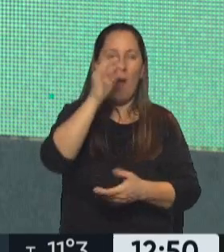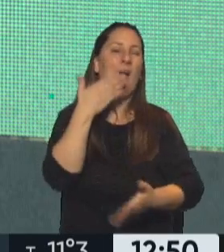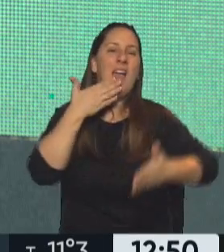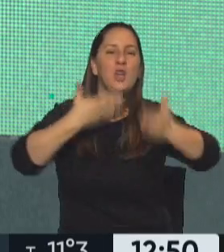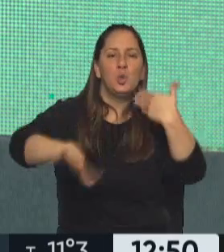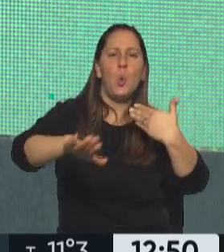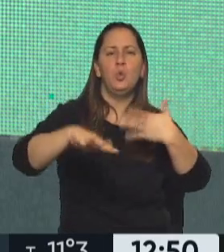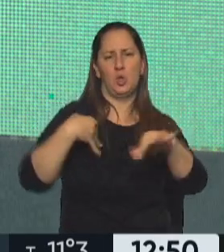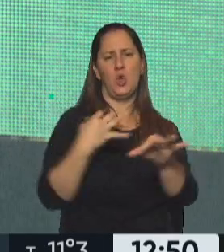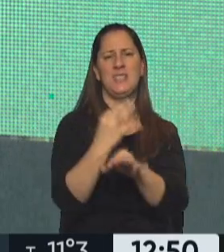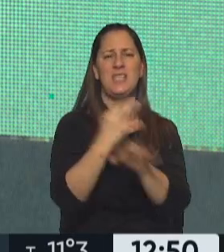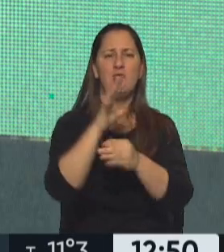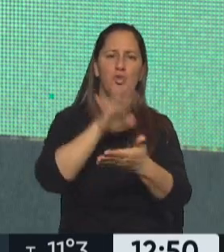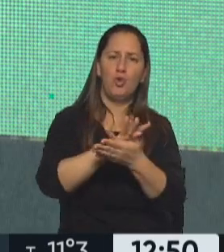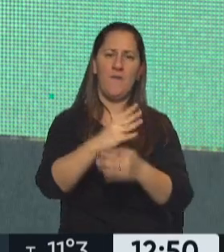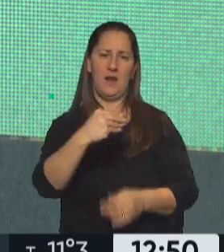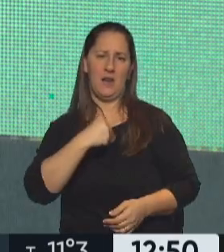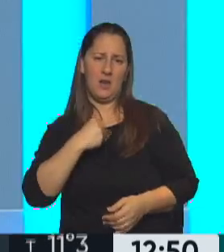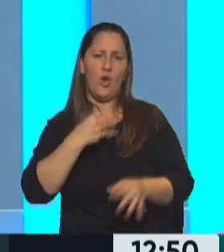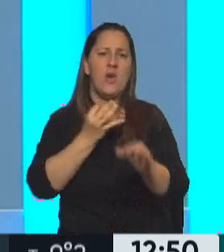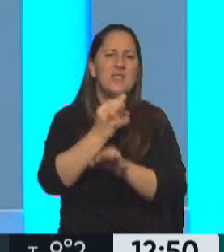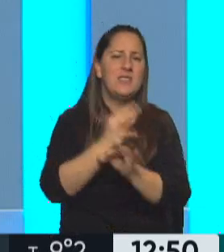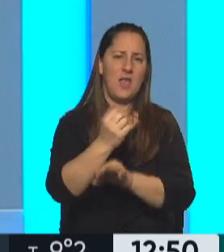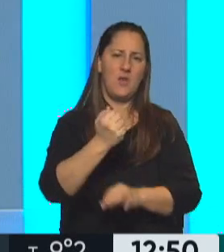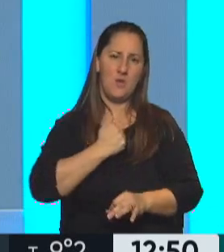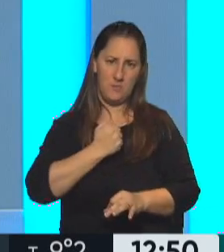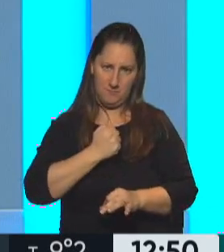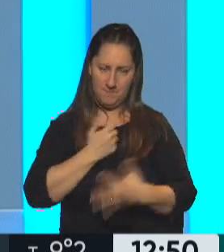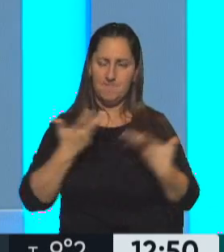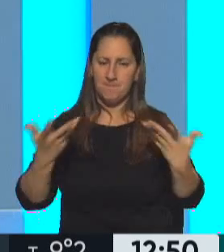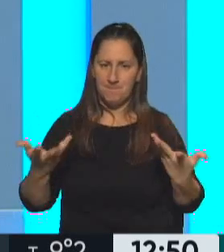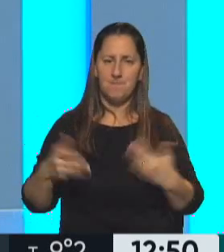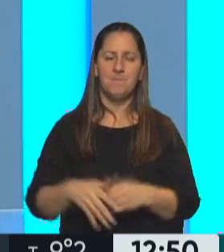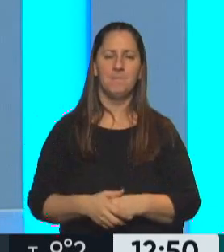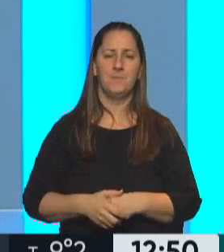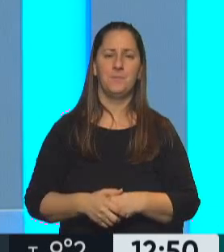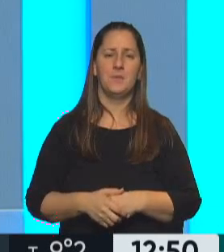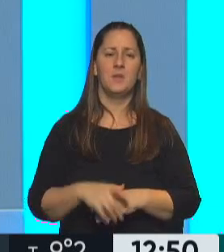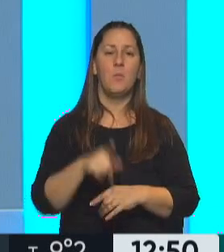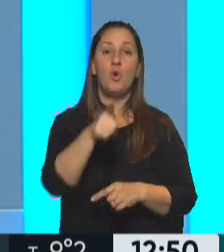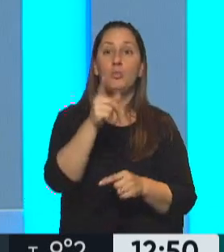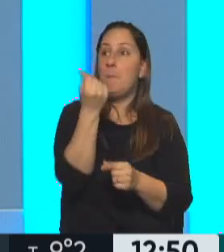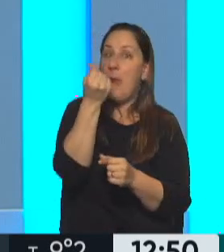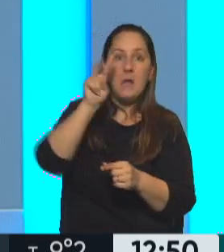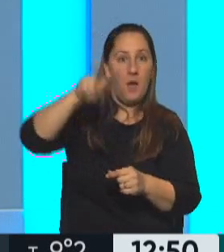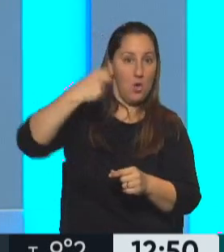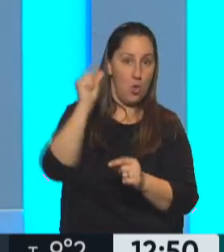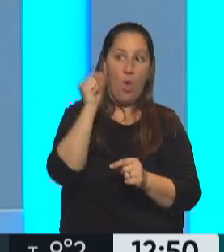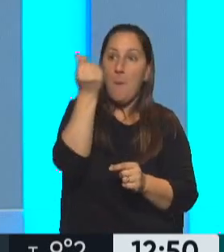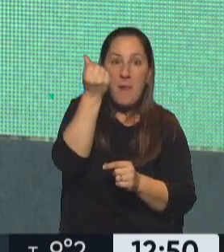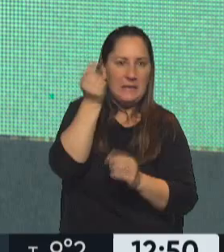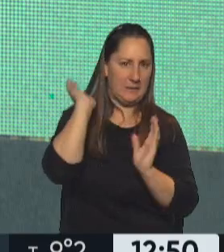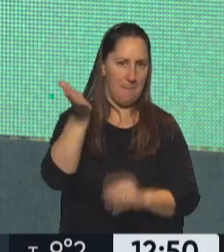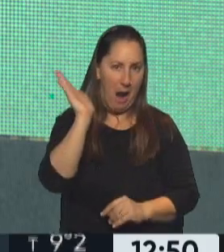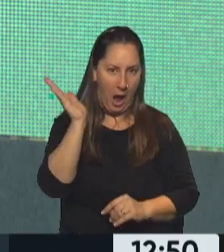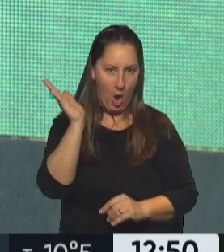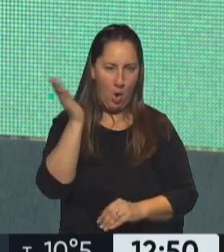formación Católica y de educarse exactamente les decían bueno eh No no tenés que recibir dinero porque el dinero es malo bueno todo lo